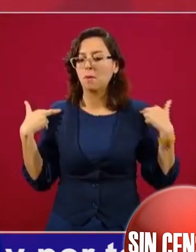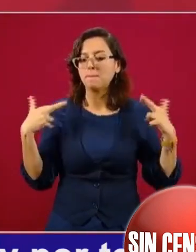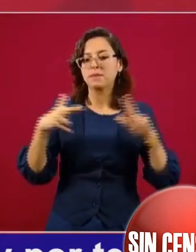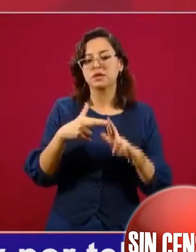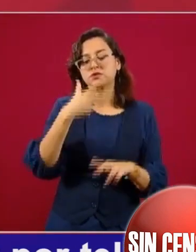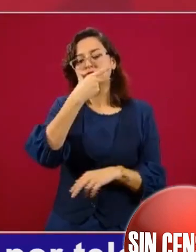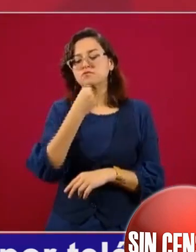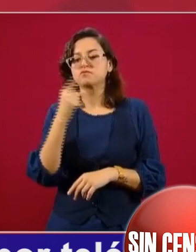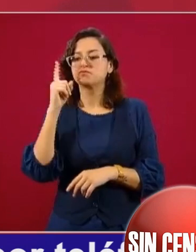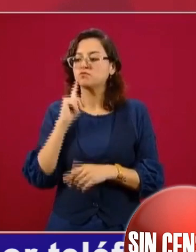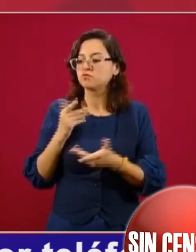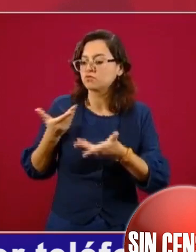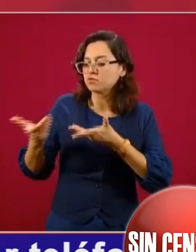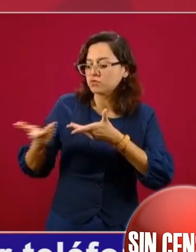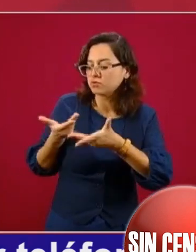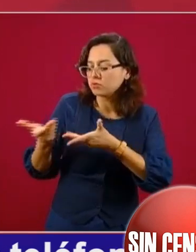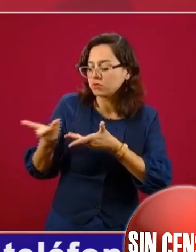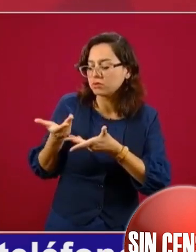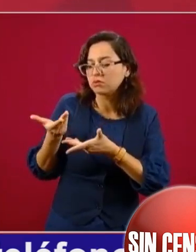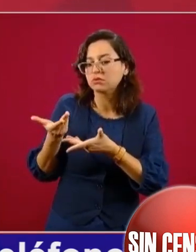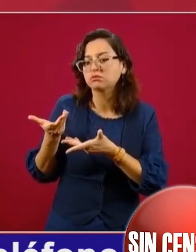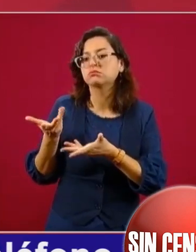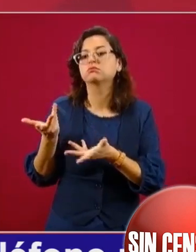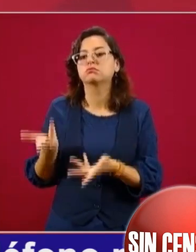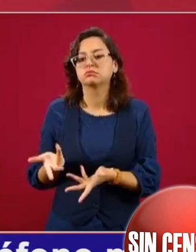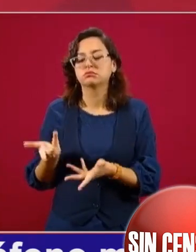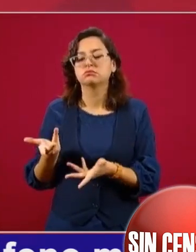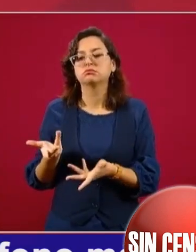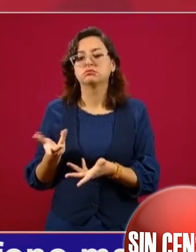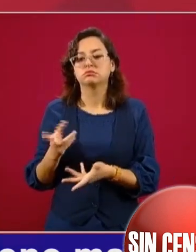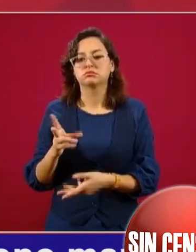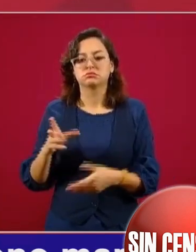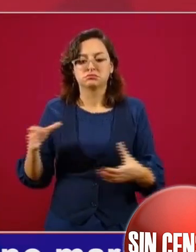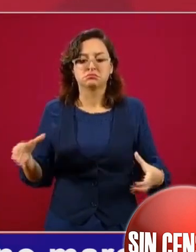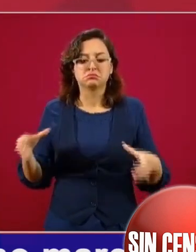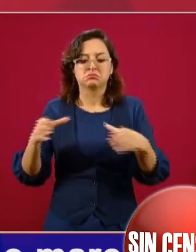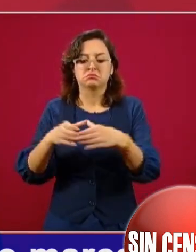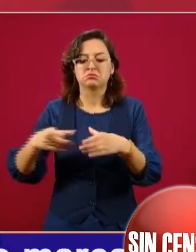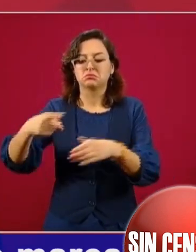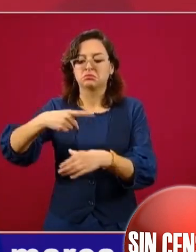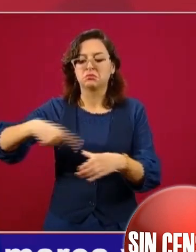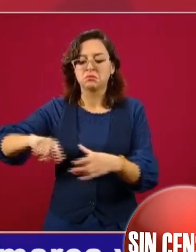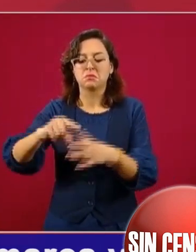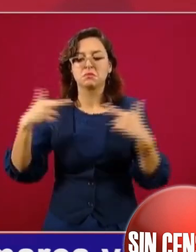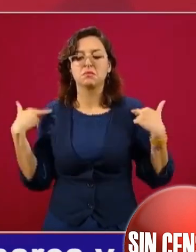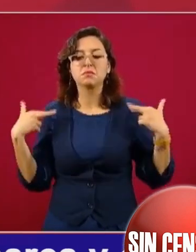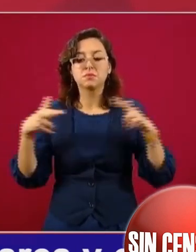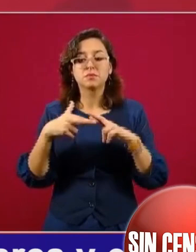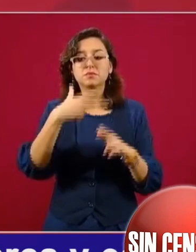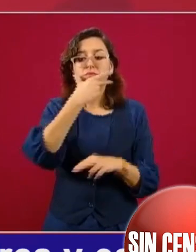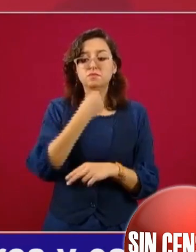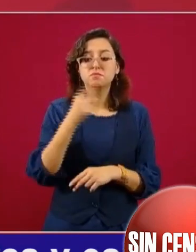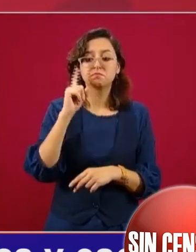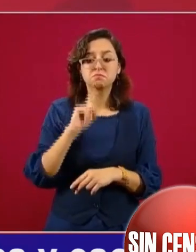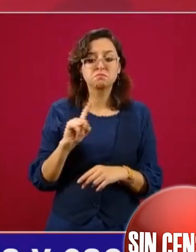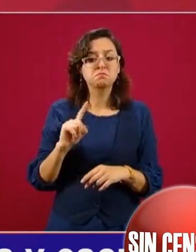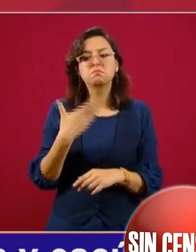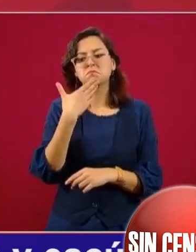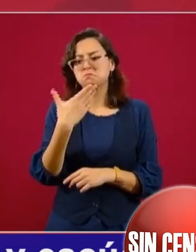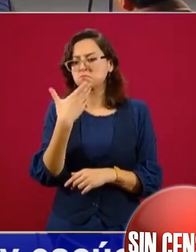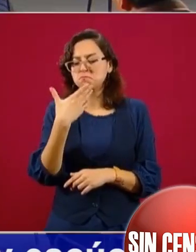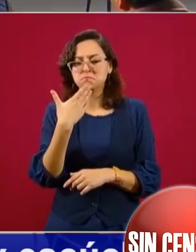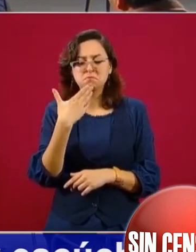y es un sector que pues ha tenido una situación bastante buena